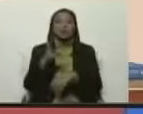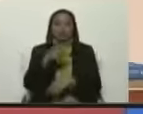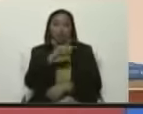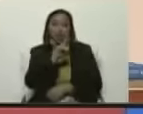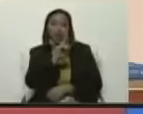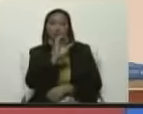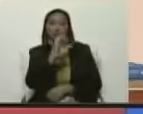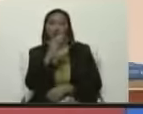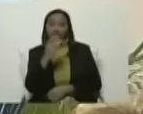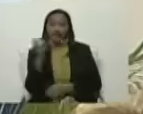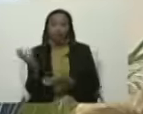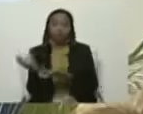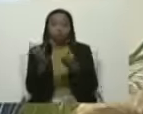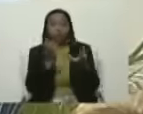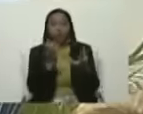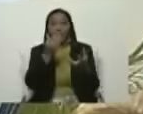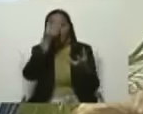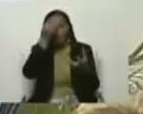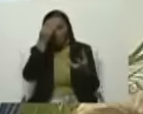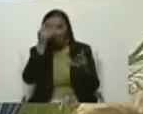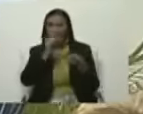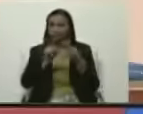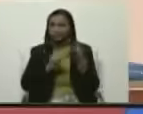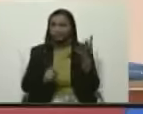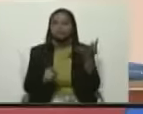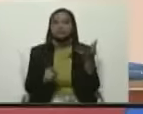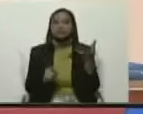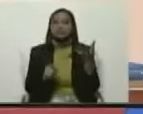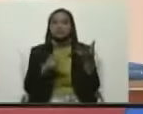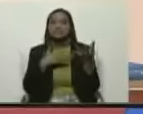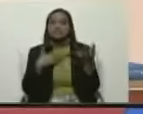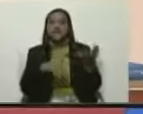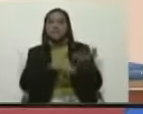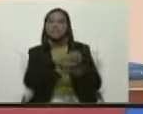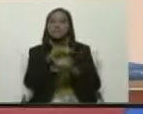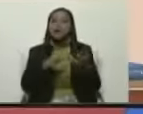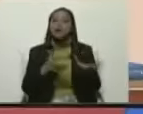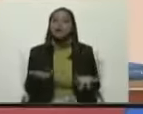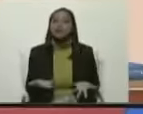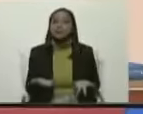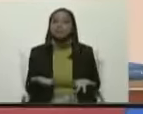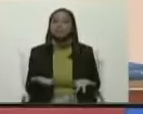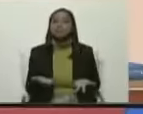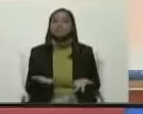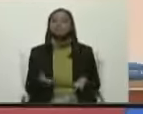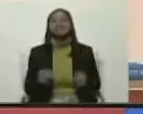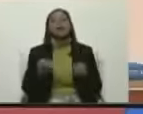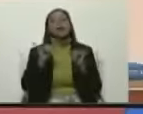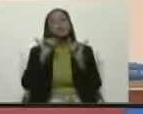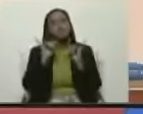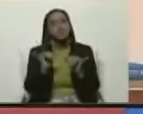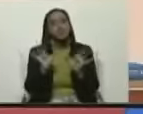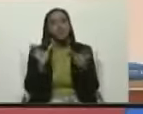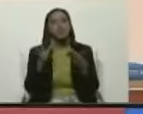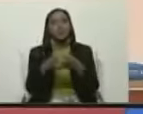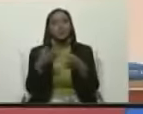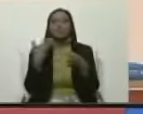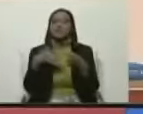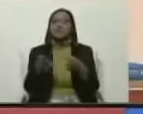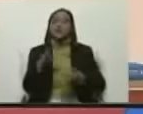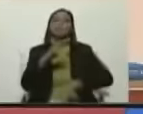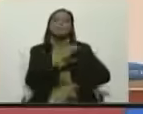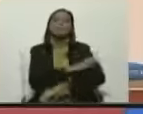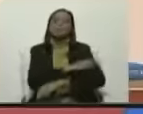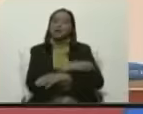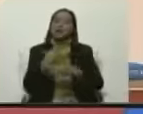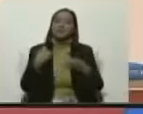generar violencia. Nuestra gente es muy consciente. Después vino el mismo sector opositor, los mismos sectores opositores